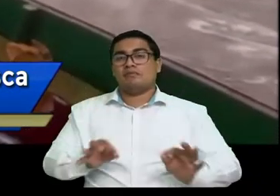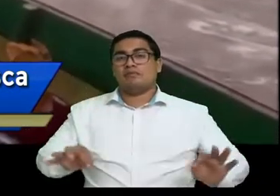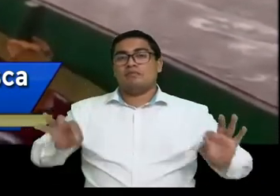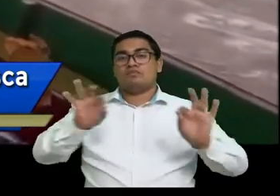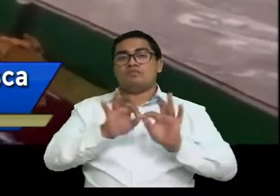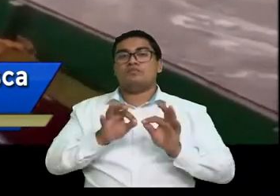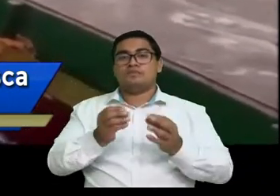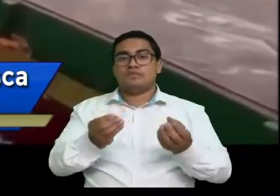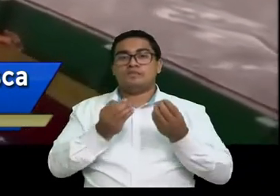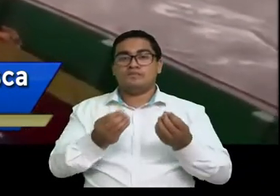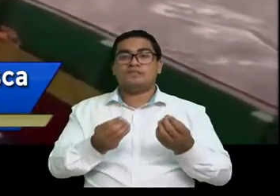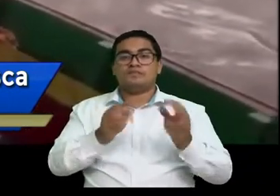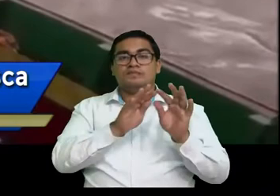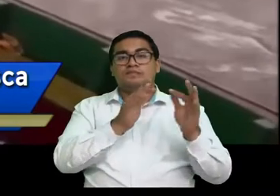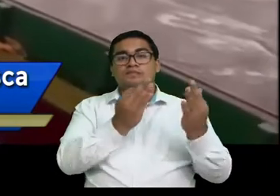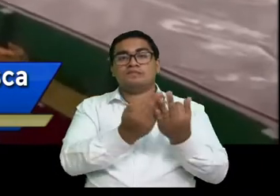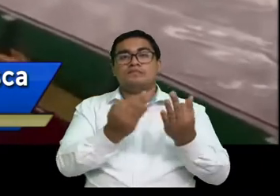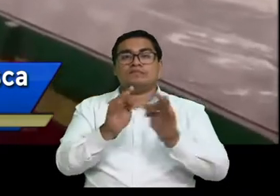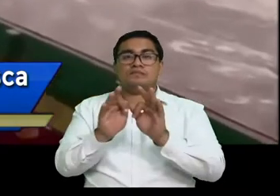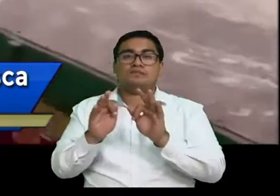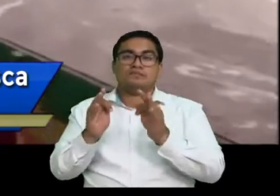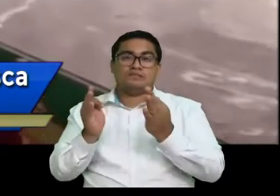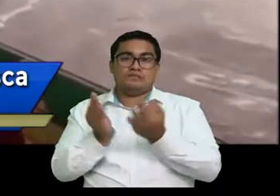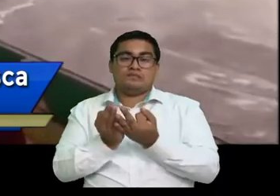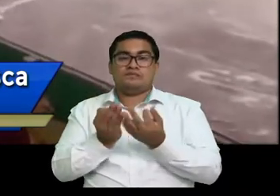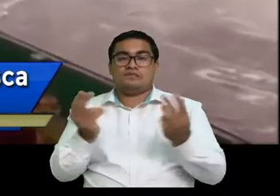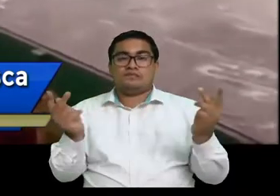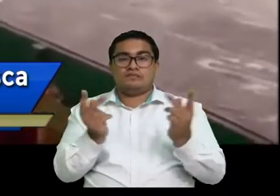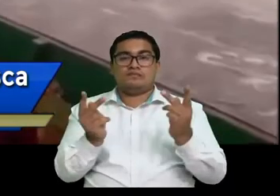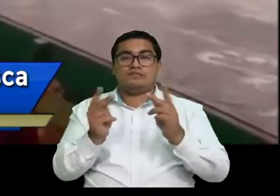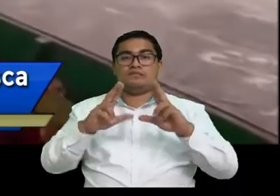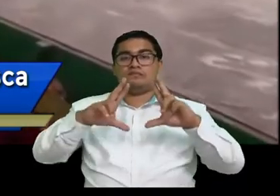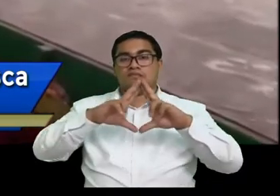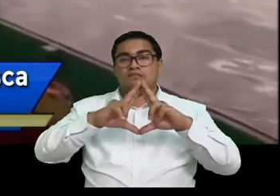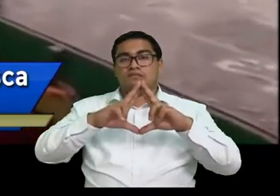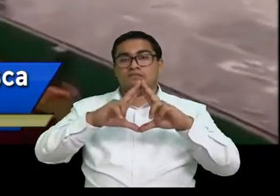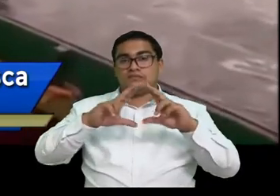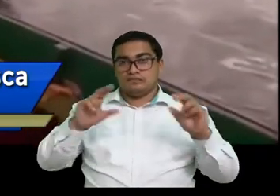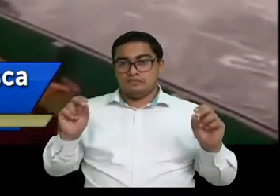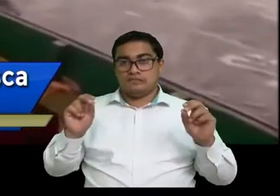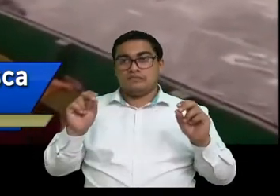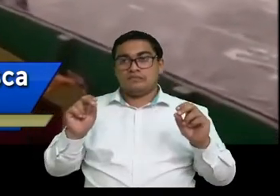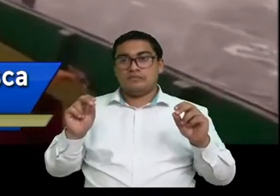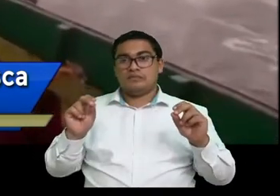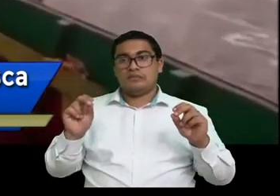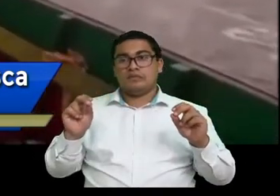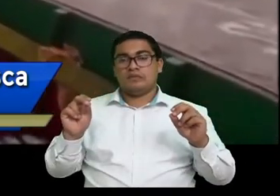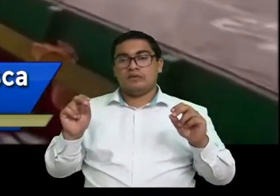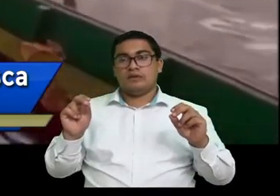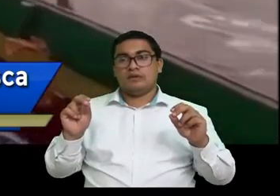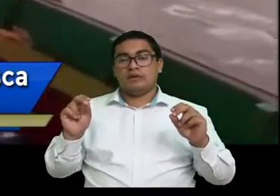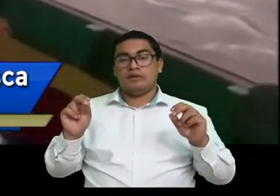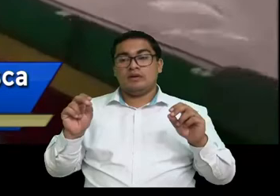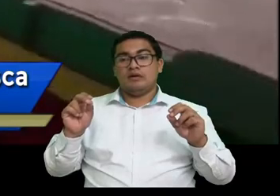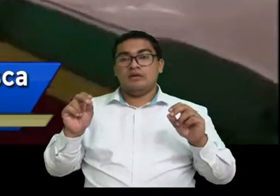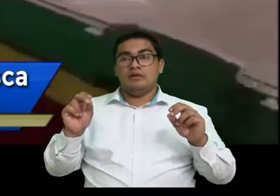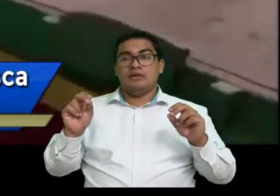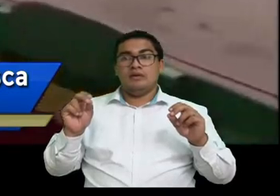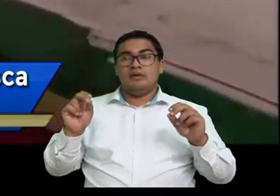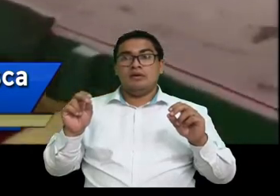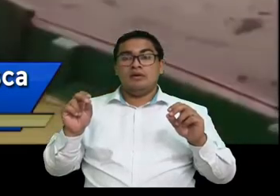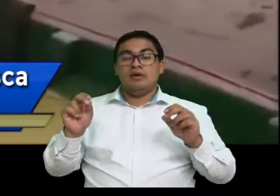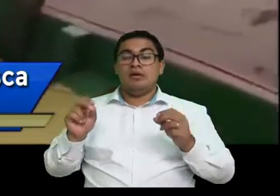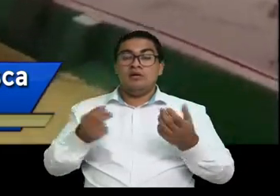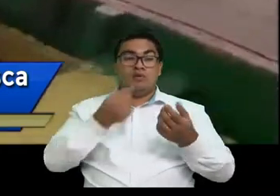importante para, sí, sí, la familia nicaragüense, que, por un lado asegurando la